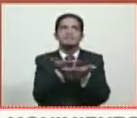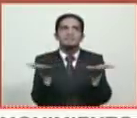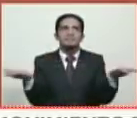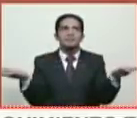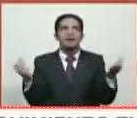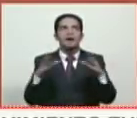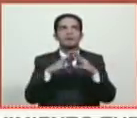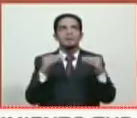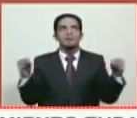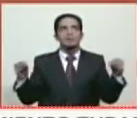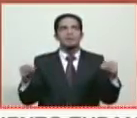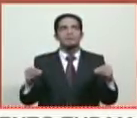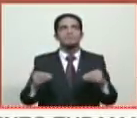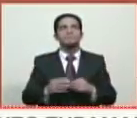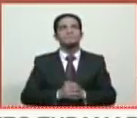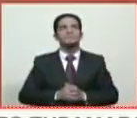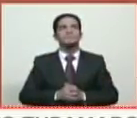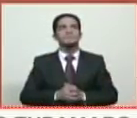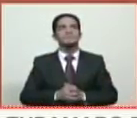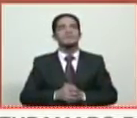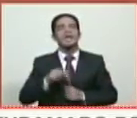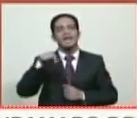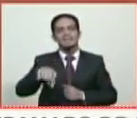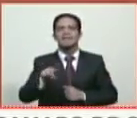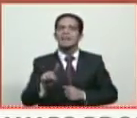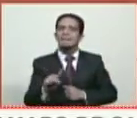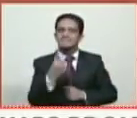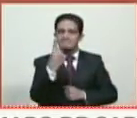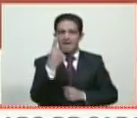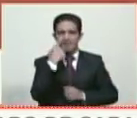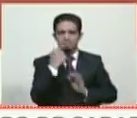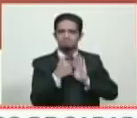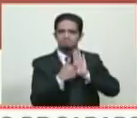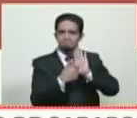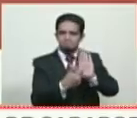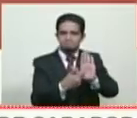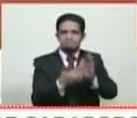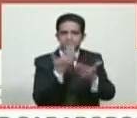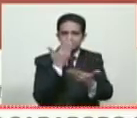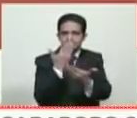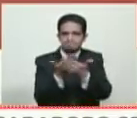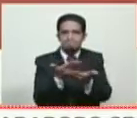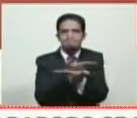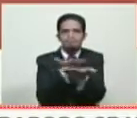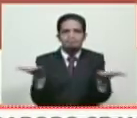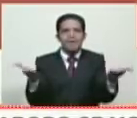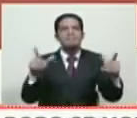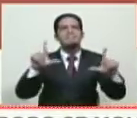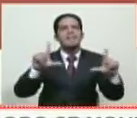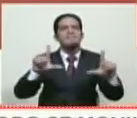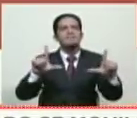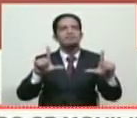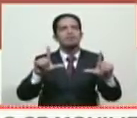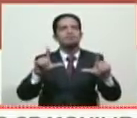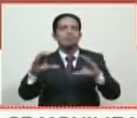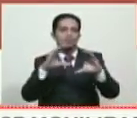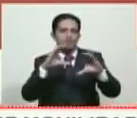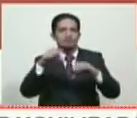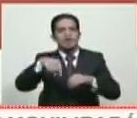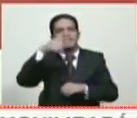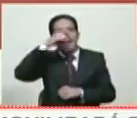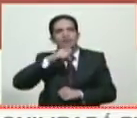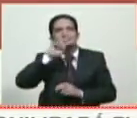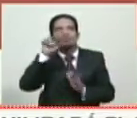todos. En esta nuestra primera comparecencia ante los medios de comunicación en este año